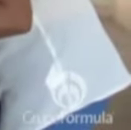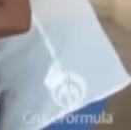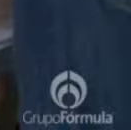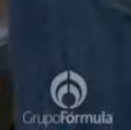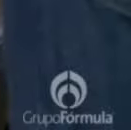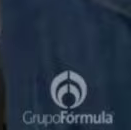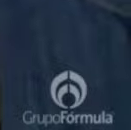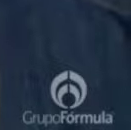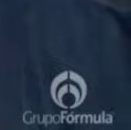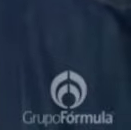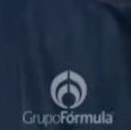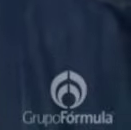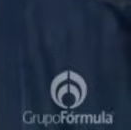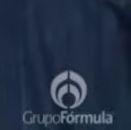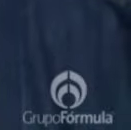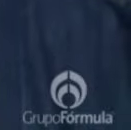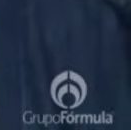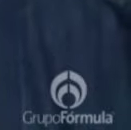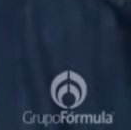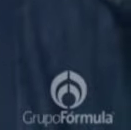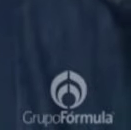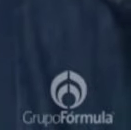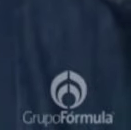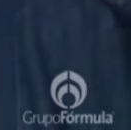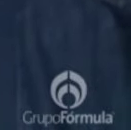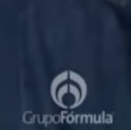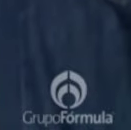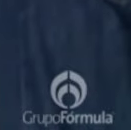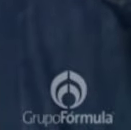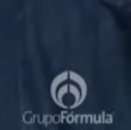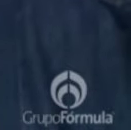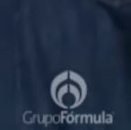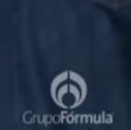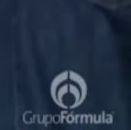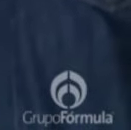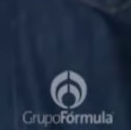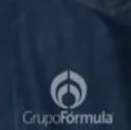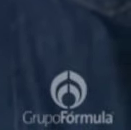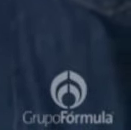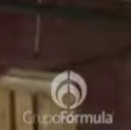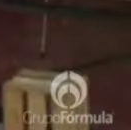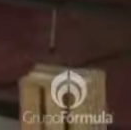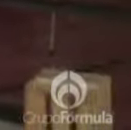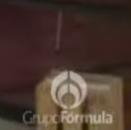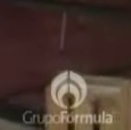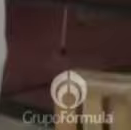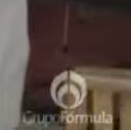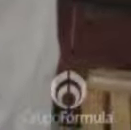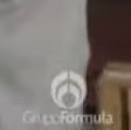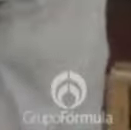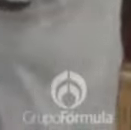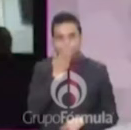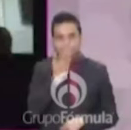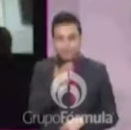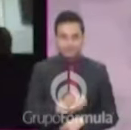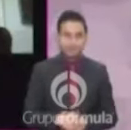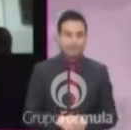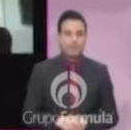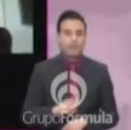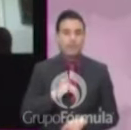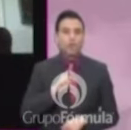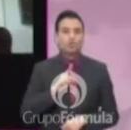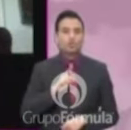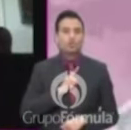El INE ha dicho que va a dar a conocer resultados preliminares, el programa de resultados electorales